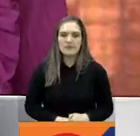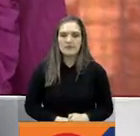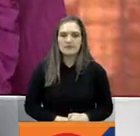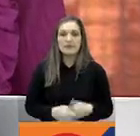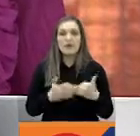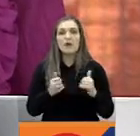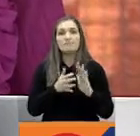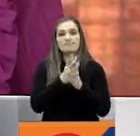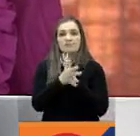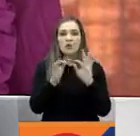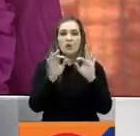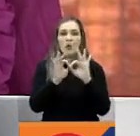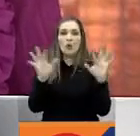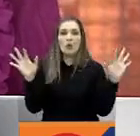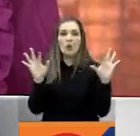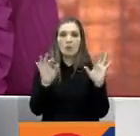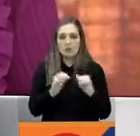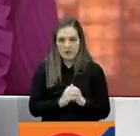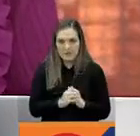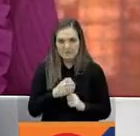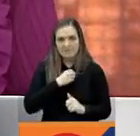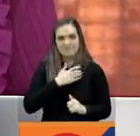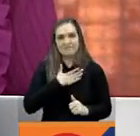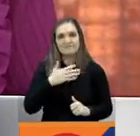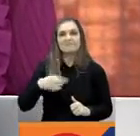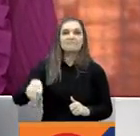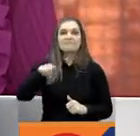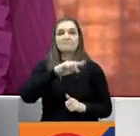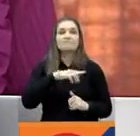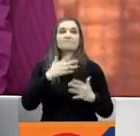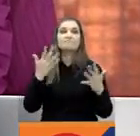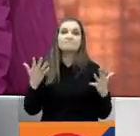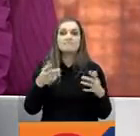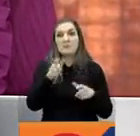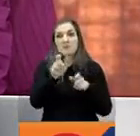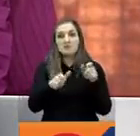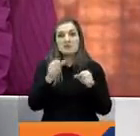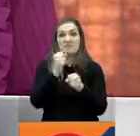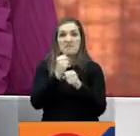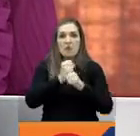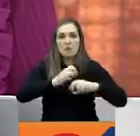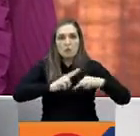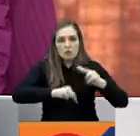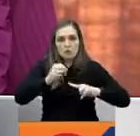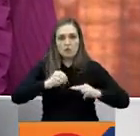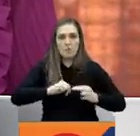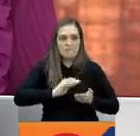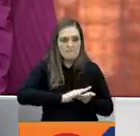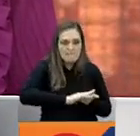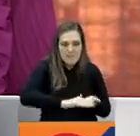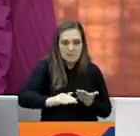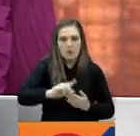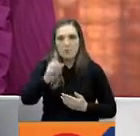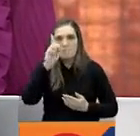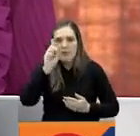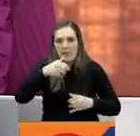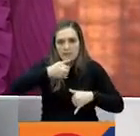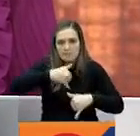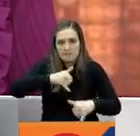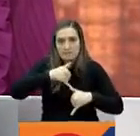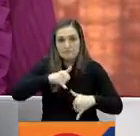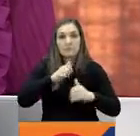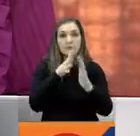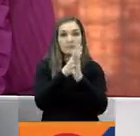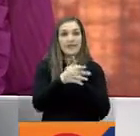Y tenemos oportunidades para pintores, instaladores de pisos, ebanistas, entre otros perfiles de la construcción. El SENA y una compañía